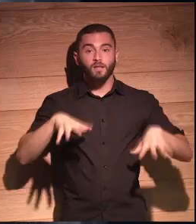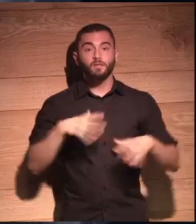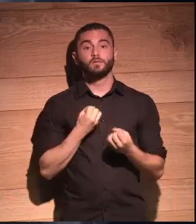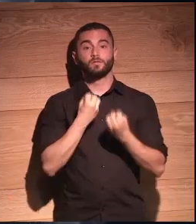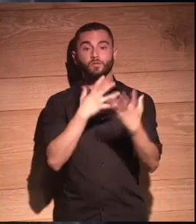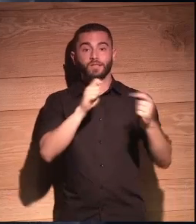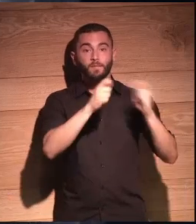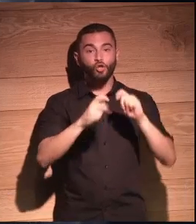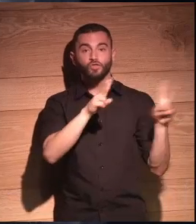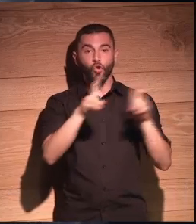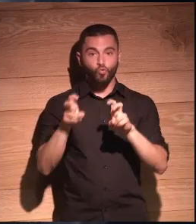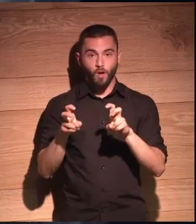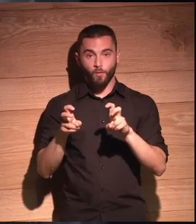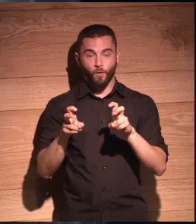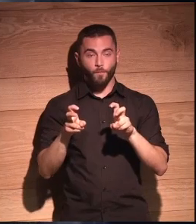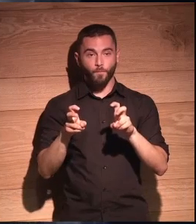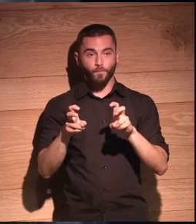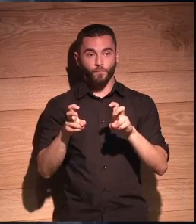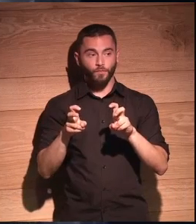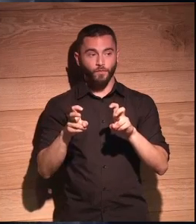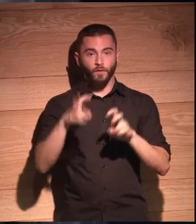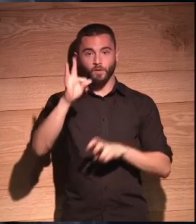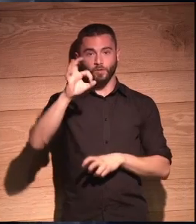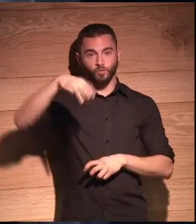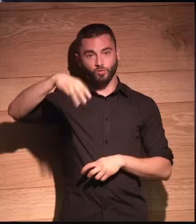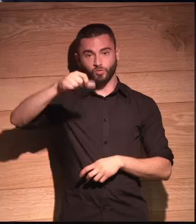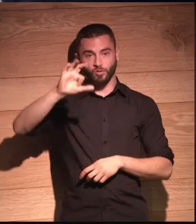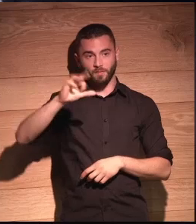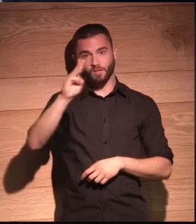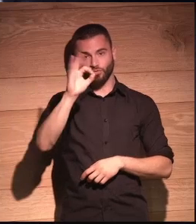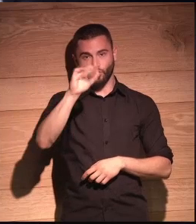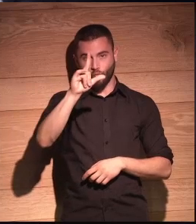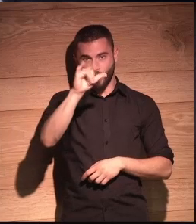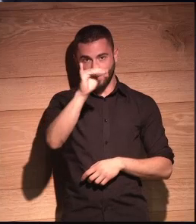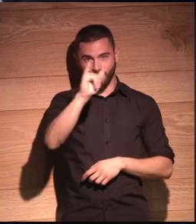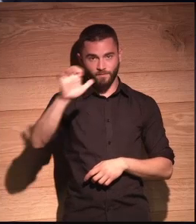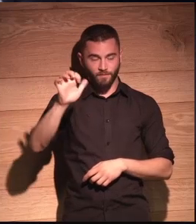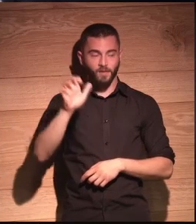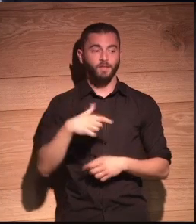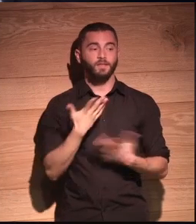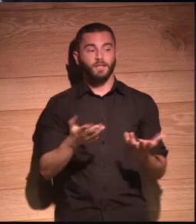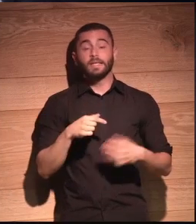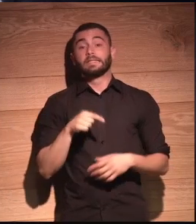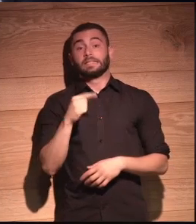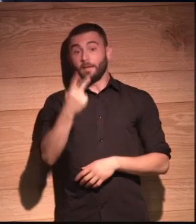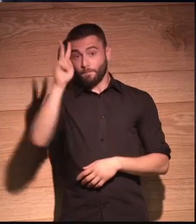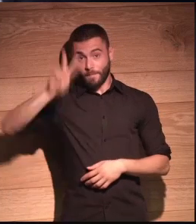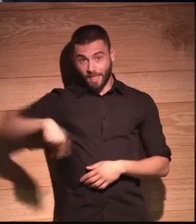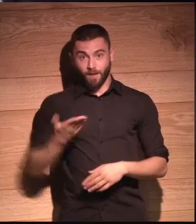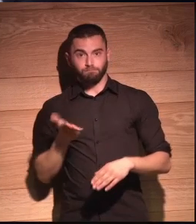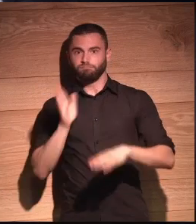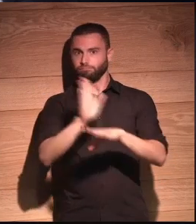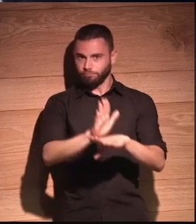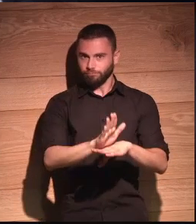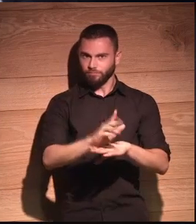nuevo periodismo de Thomas Wolfe y que realmente sabía sacar la verdad, que